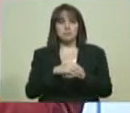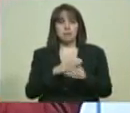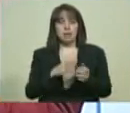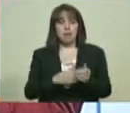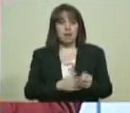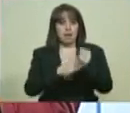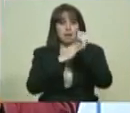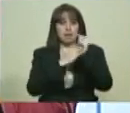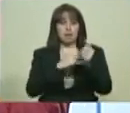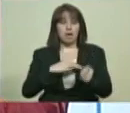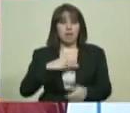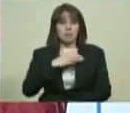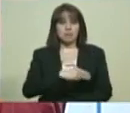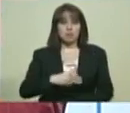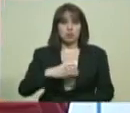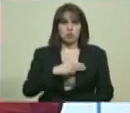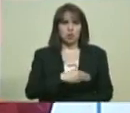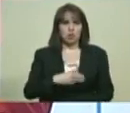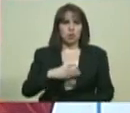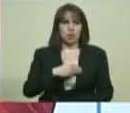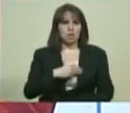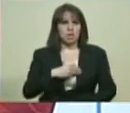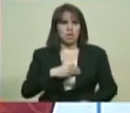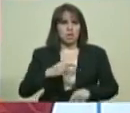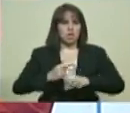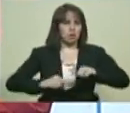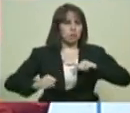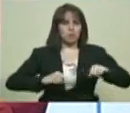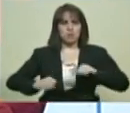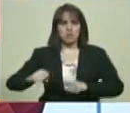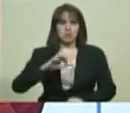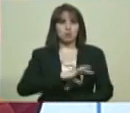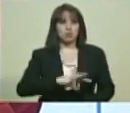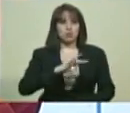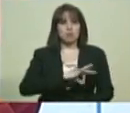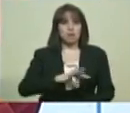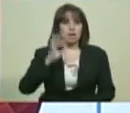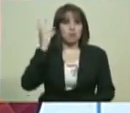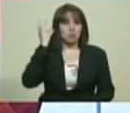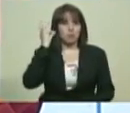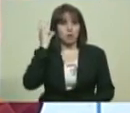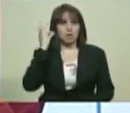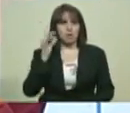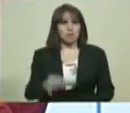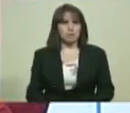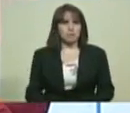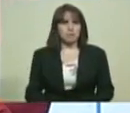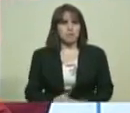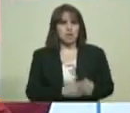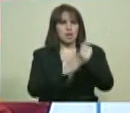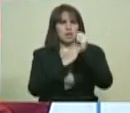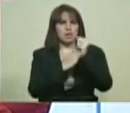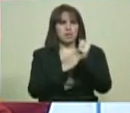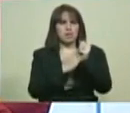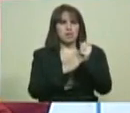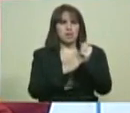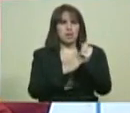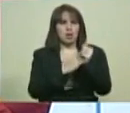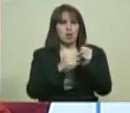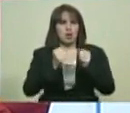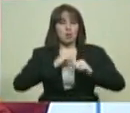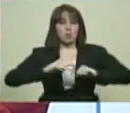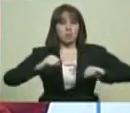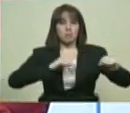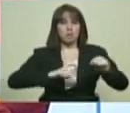misiones. Los líderes de los movimientos sociales de las mujeres. Los líderes de los movimientos sociales de la